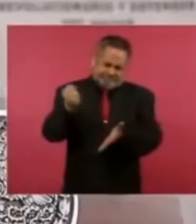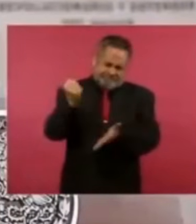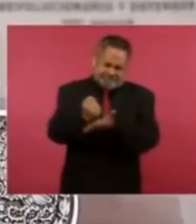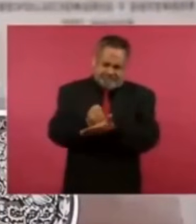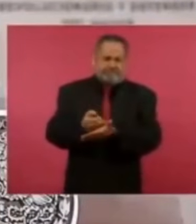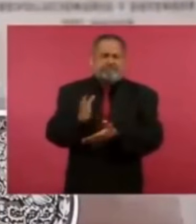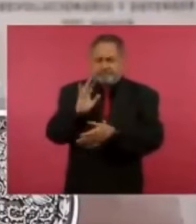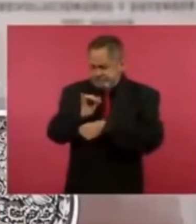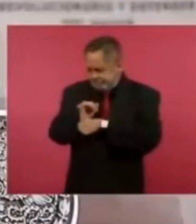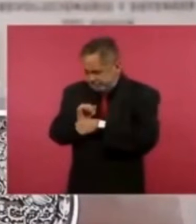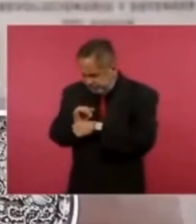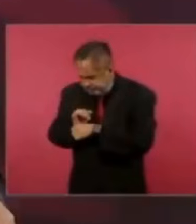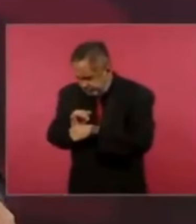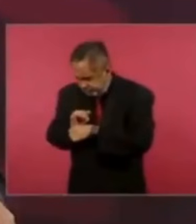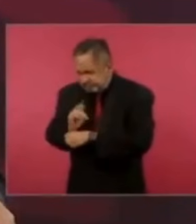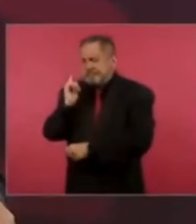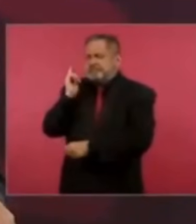cierre